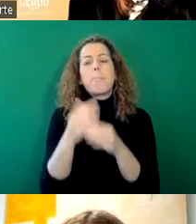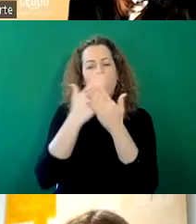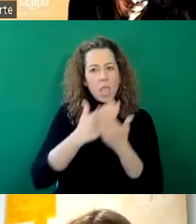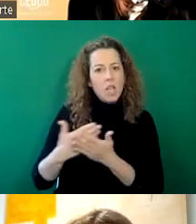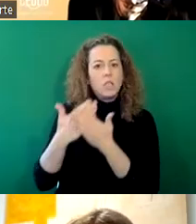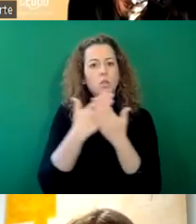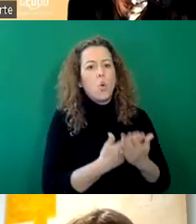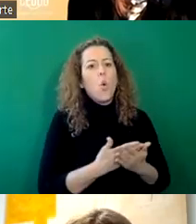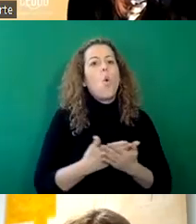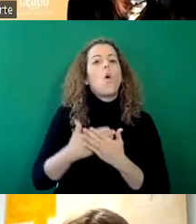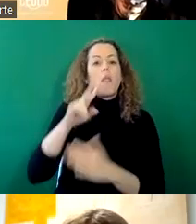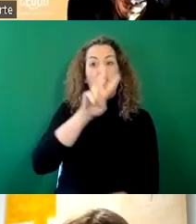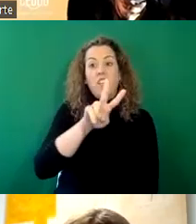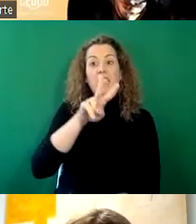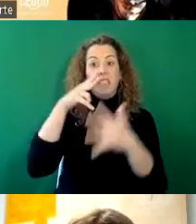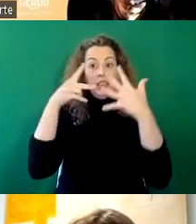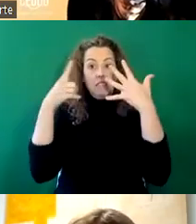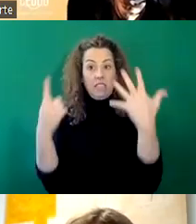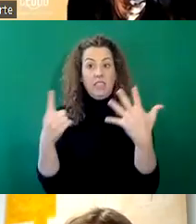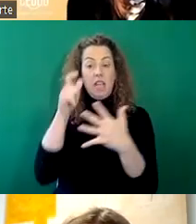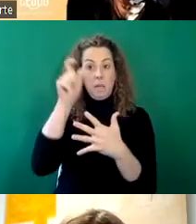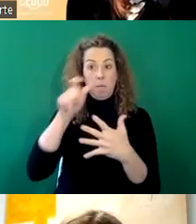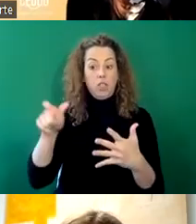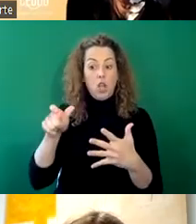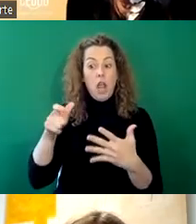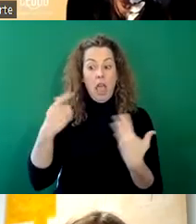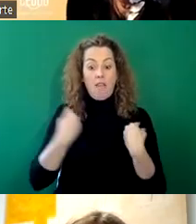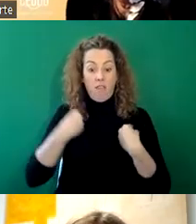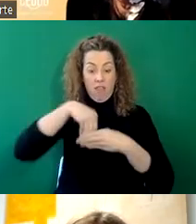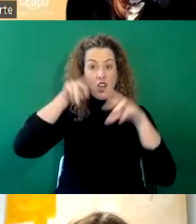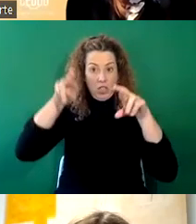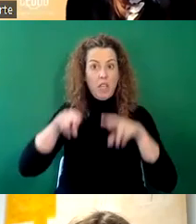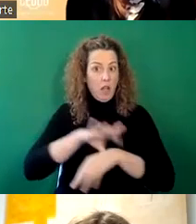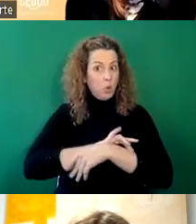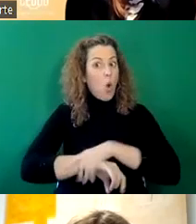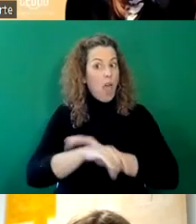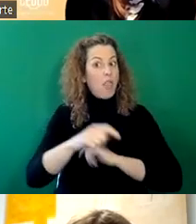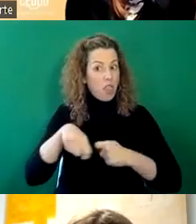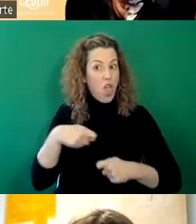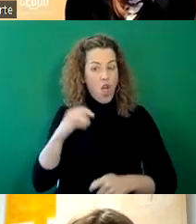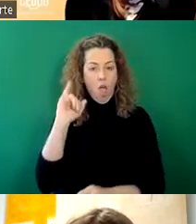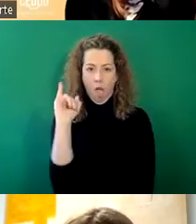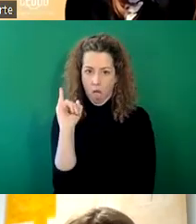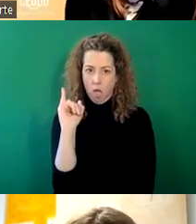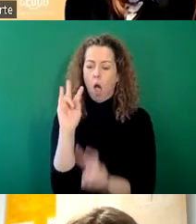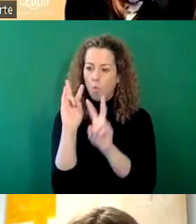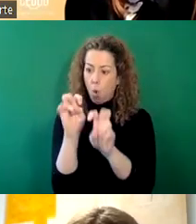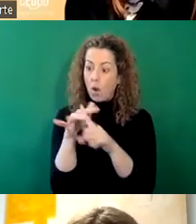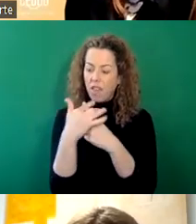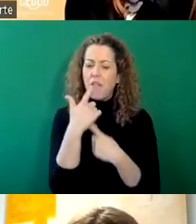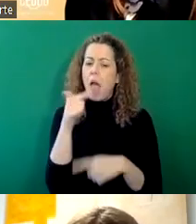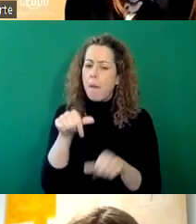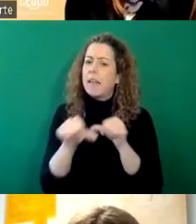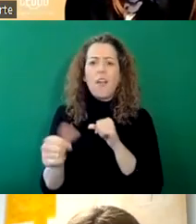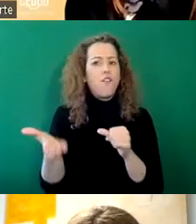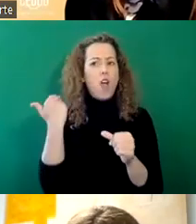que teníamos 26 residentes con sujeciones. De esta situación inicial dijimos, a partir de aquí, a